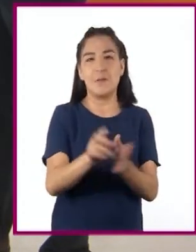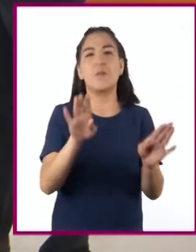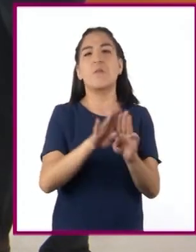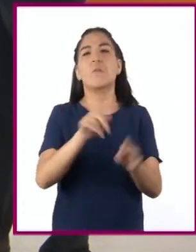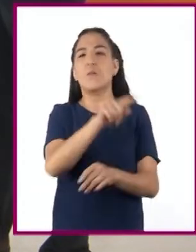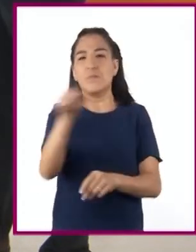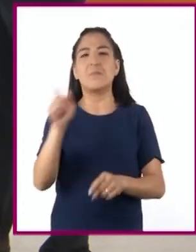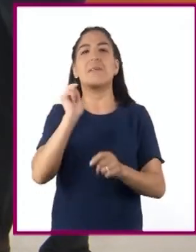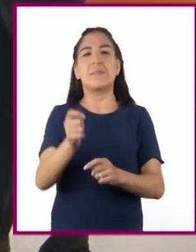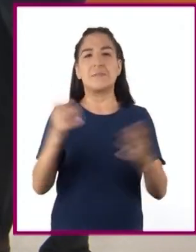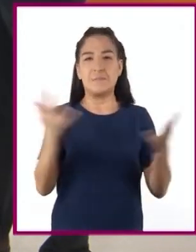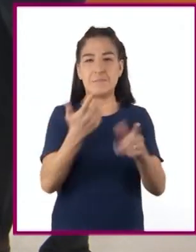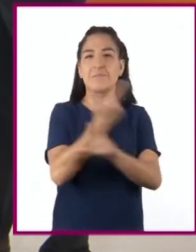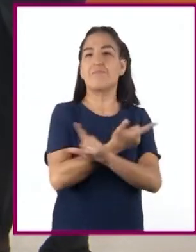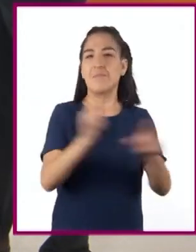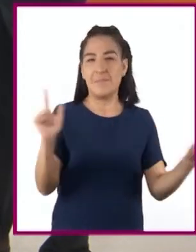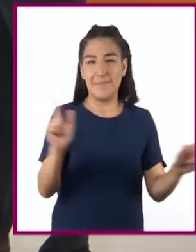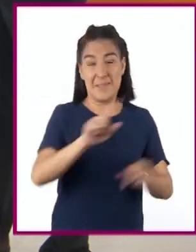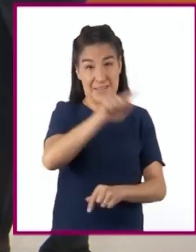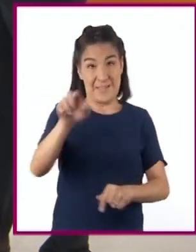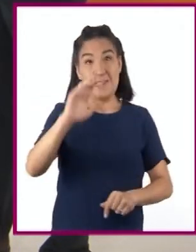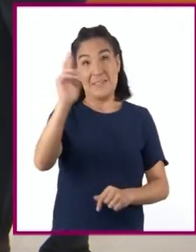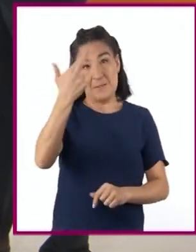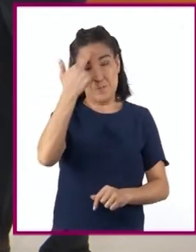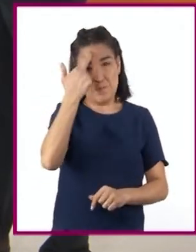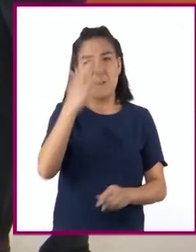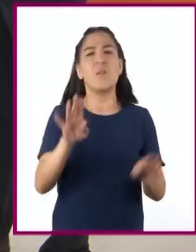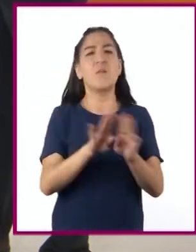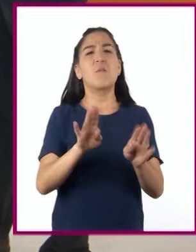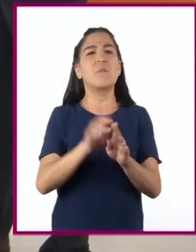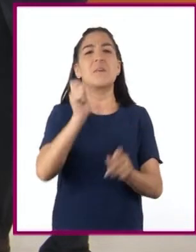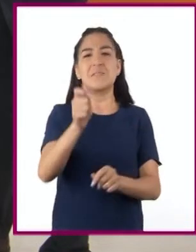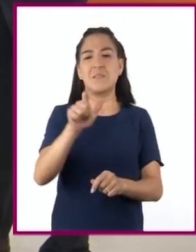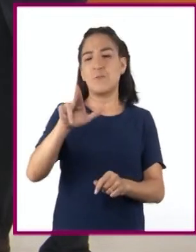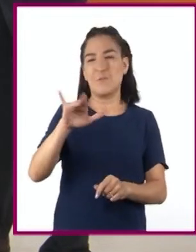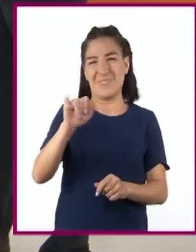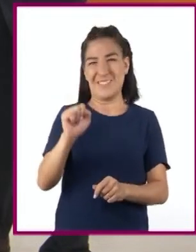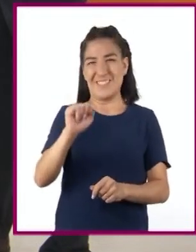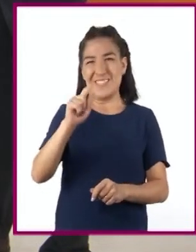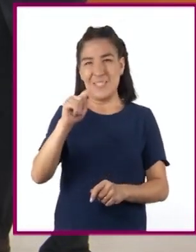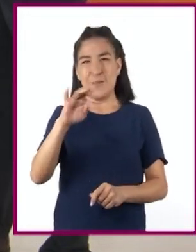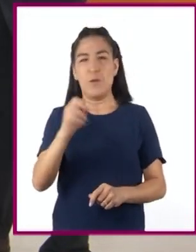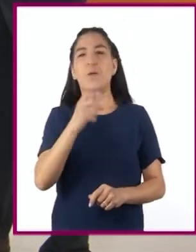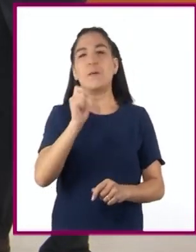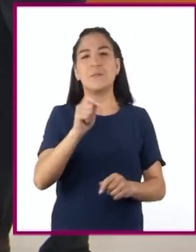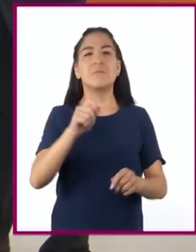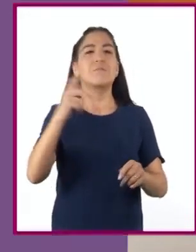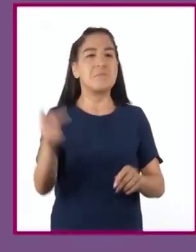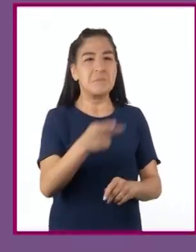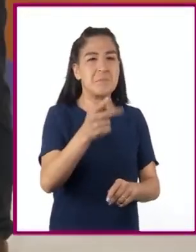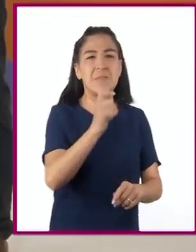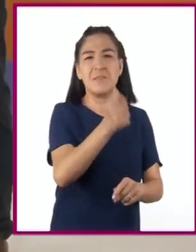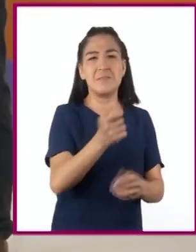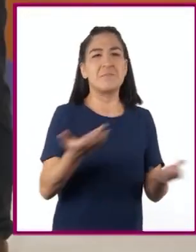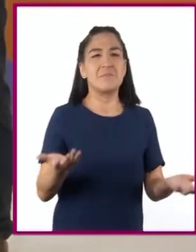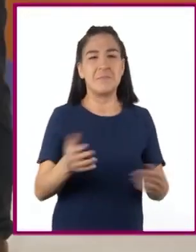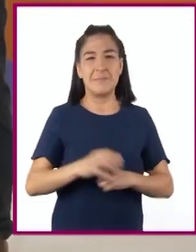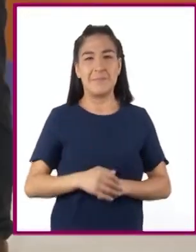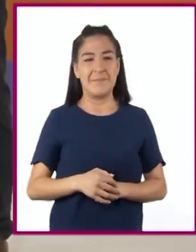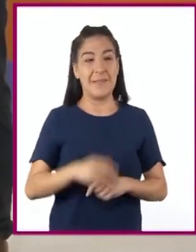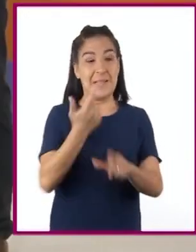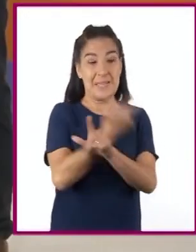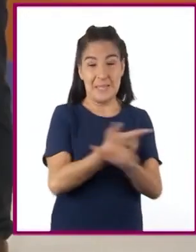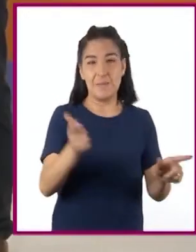ejercer su libertad. ¿Recuerdan cómo define Luisito la libertad cuando Juanita le pregunta? Ser